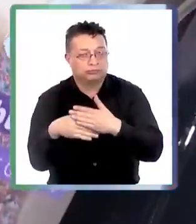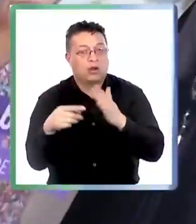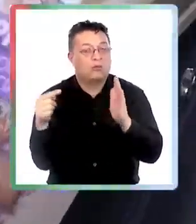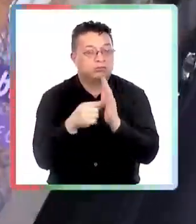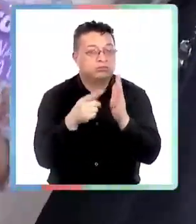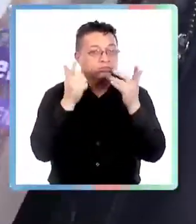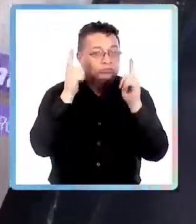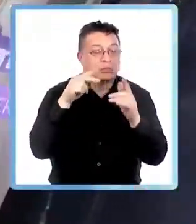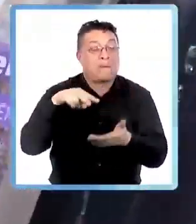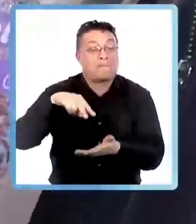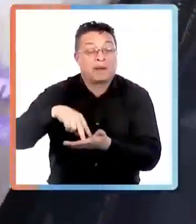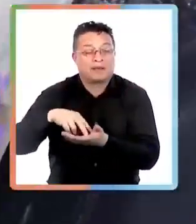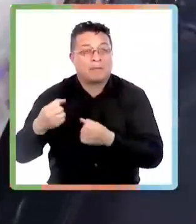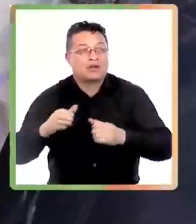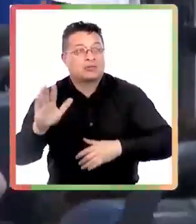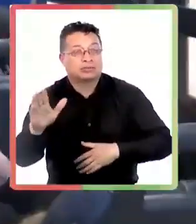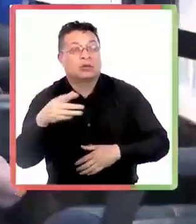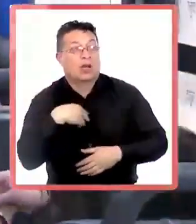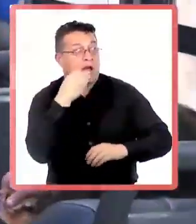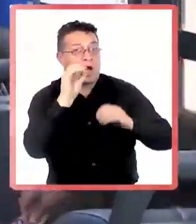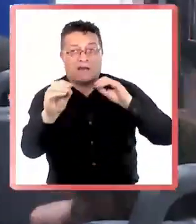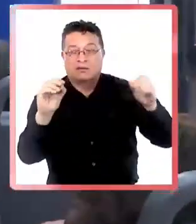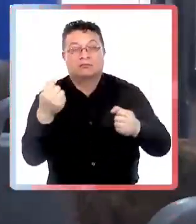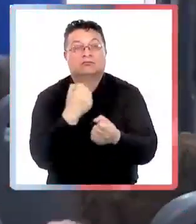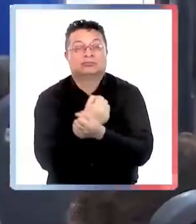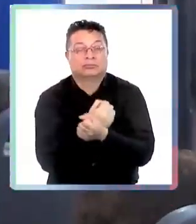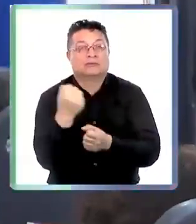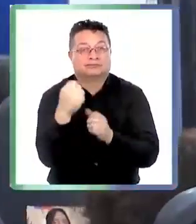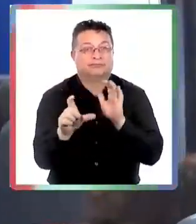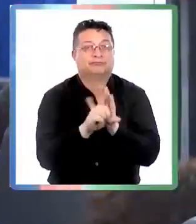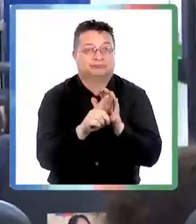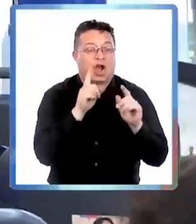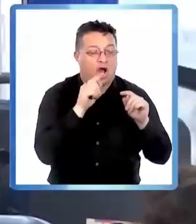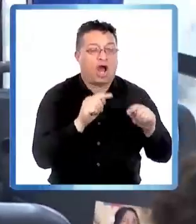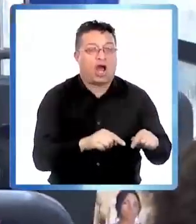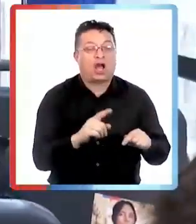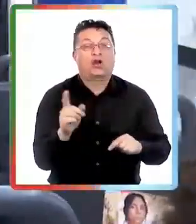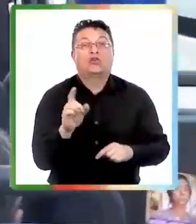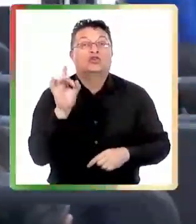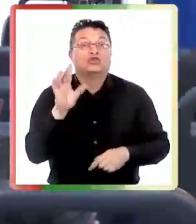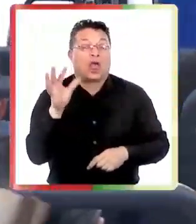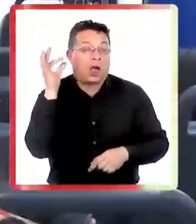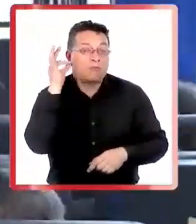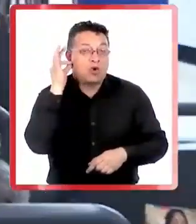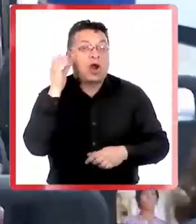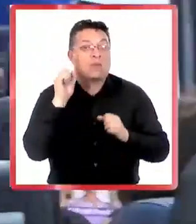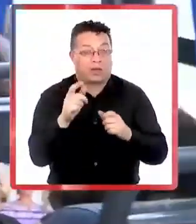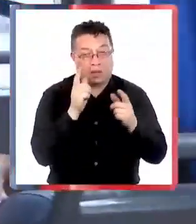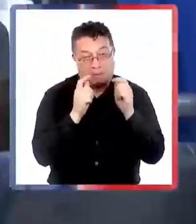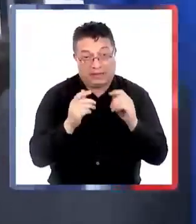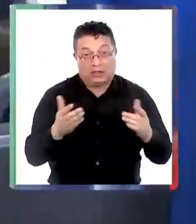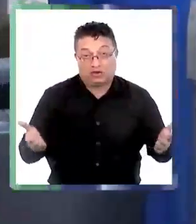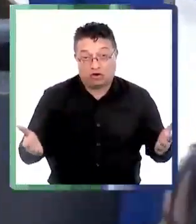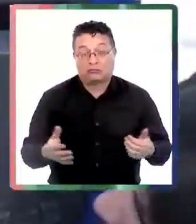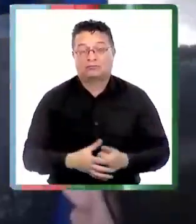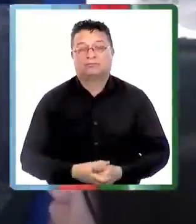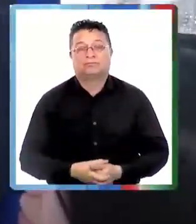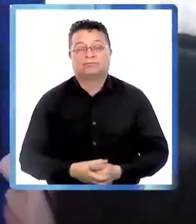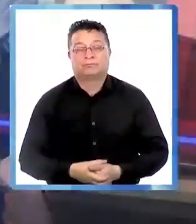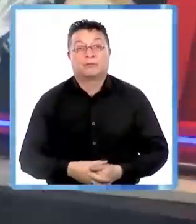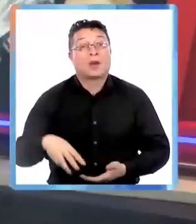sumar botones de pánico en los paraderos, todo con el fin de alertar a las policías de que un delito se está cometiendo y no solo una mujer puede estar en